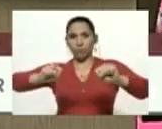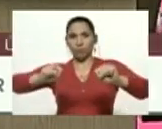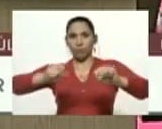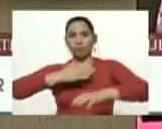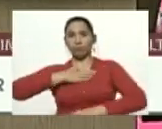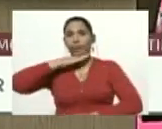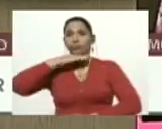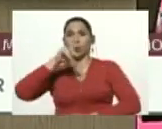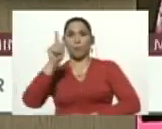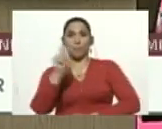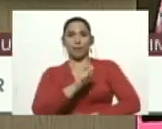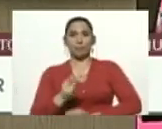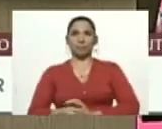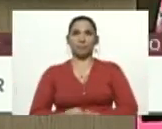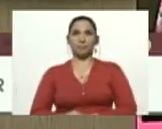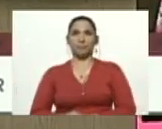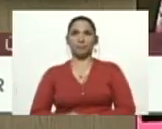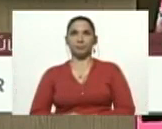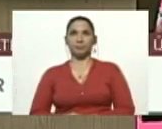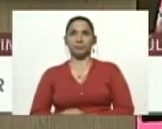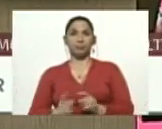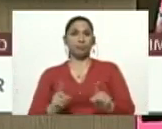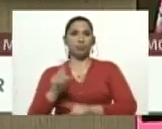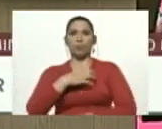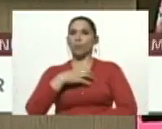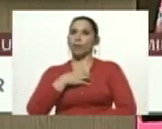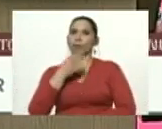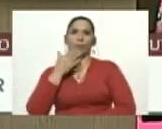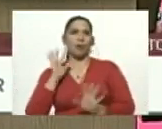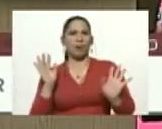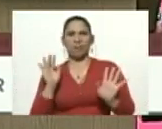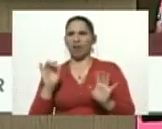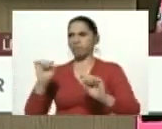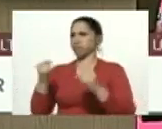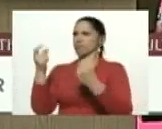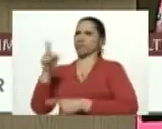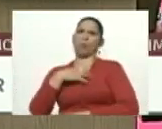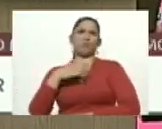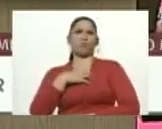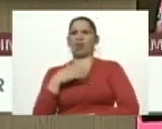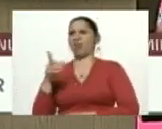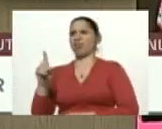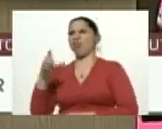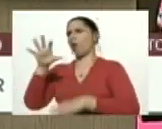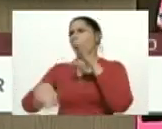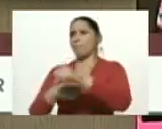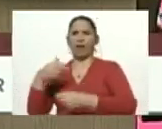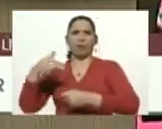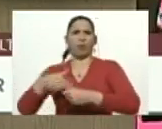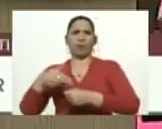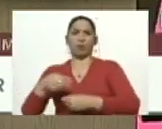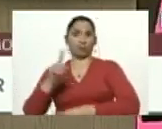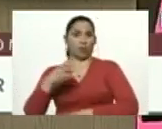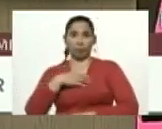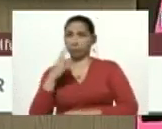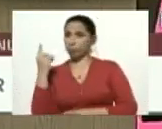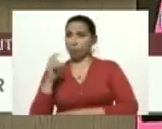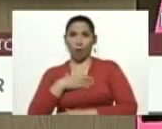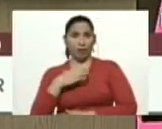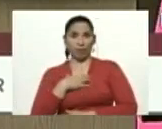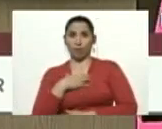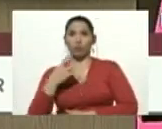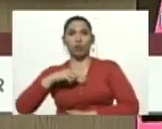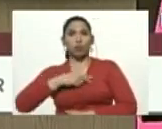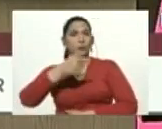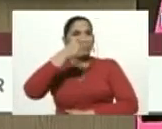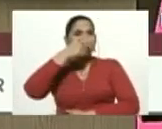para un mes. Pero no puede haber ningún condicionamiento de despacho a puerta de estación. Nosotros vamos a estar